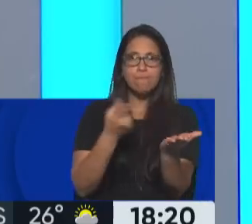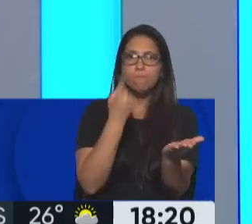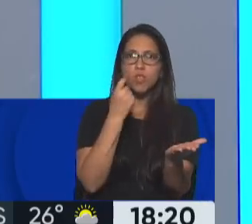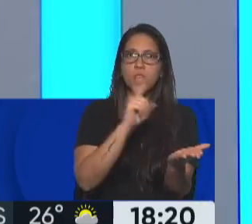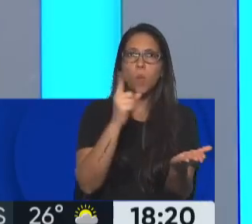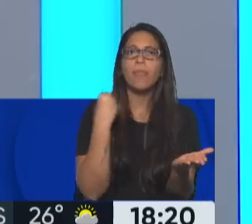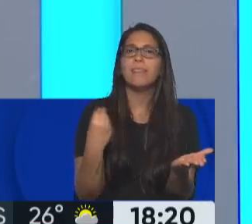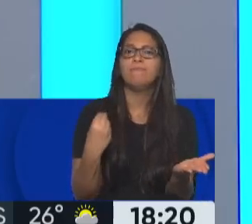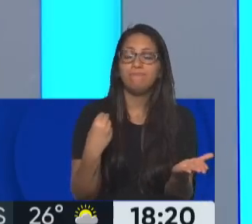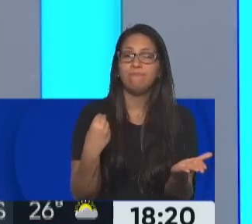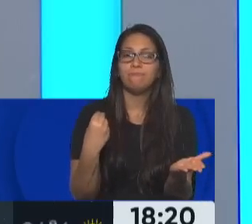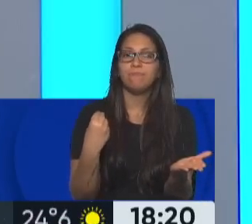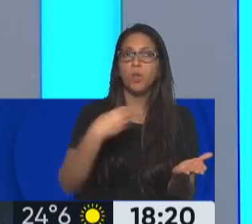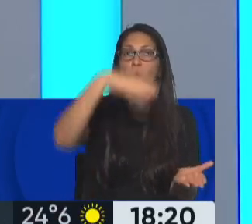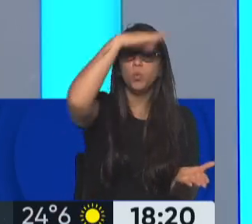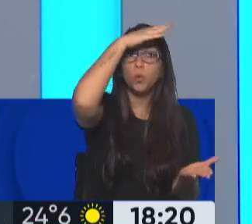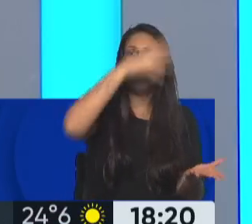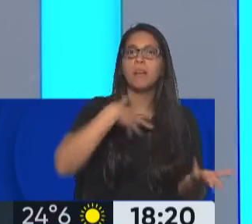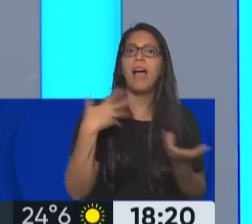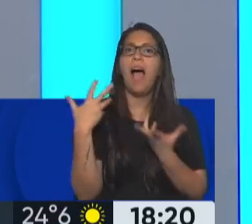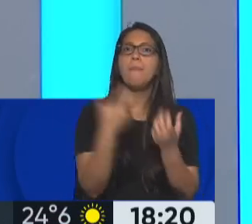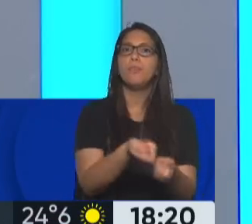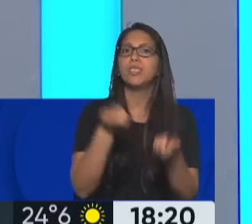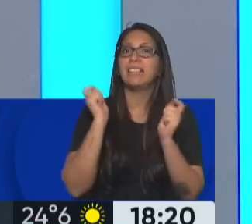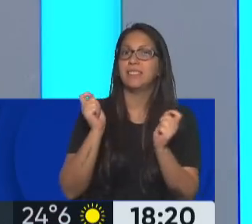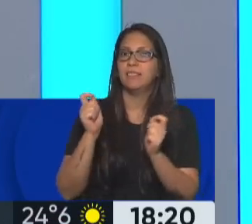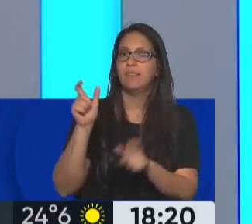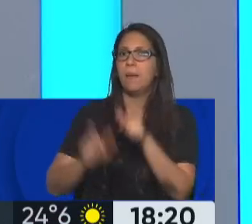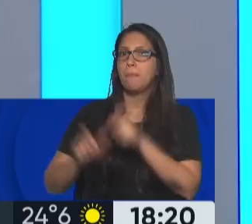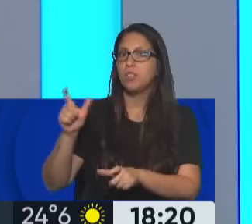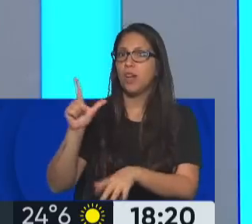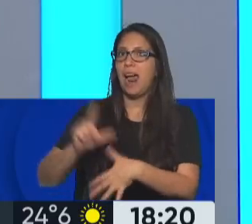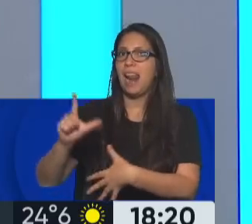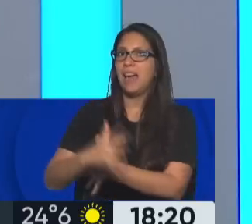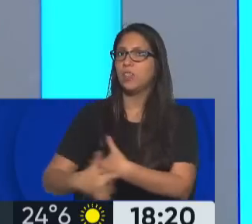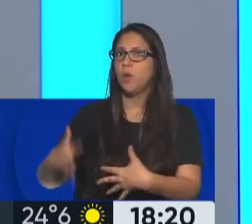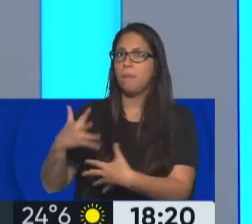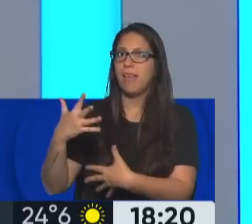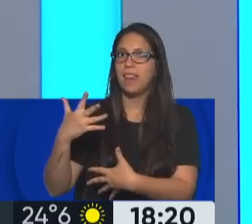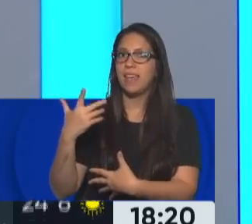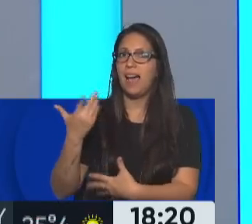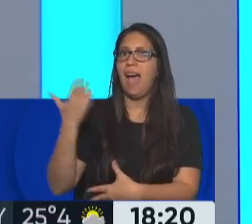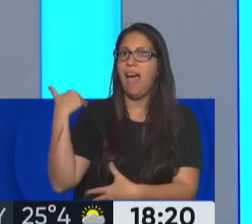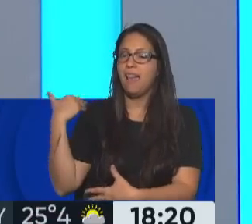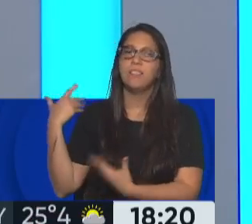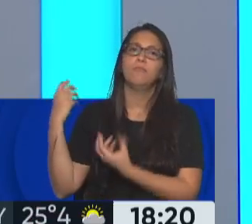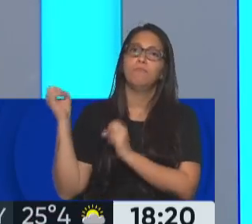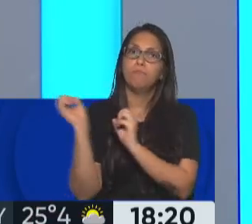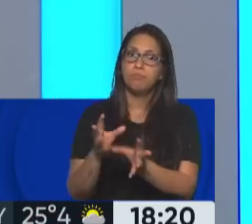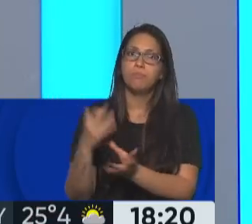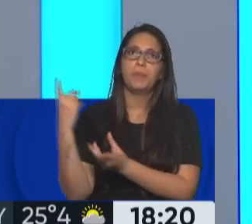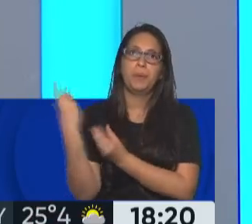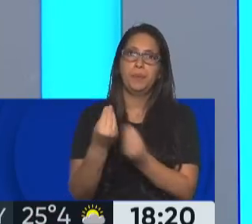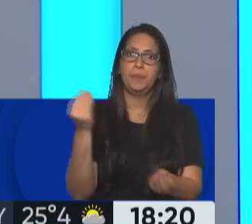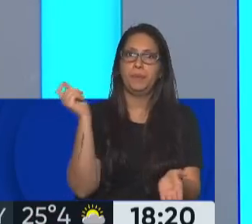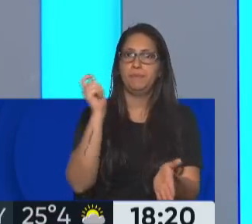masivo apoyo que tuvo Donald Trump entre el electorado latino. Probablemente lo haya perdido al final, pero lo perdió por muy poco, cuando había tenido márgenes